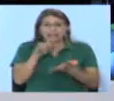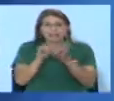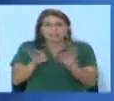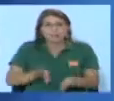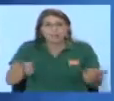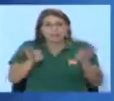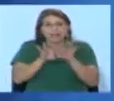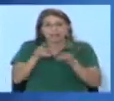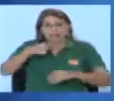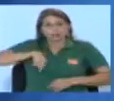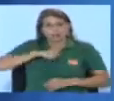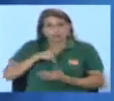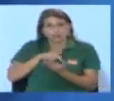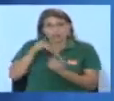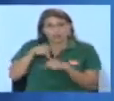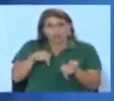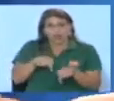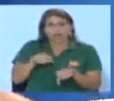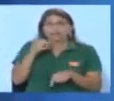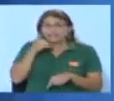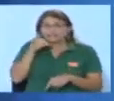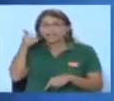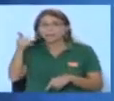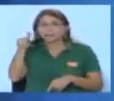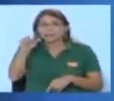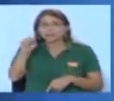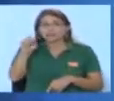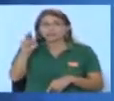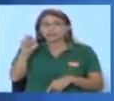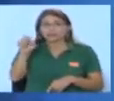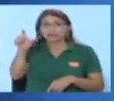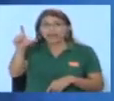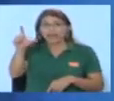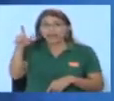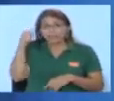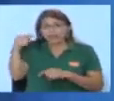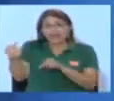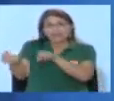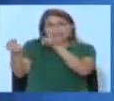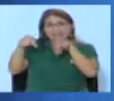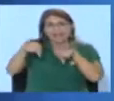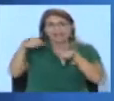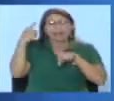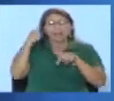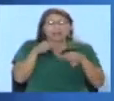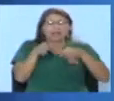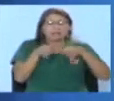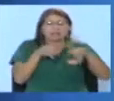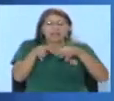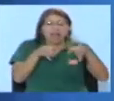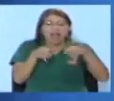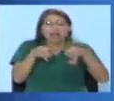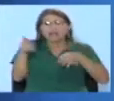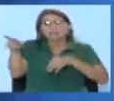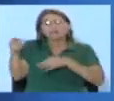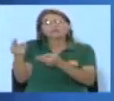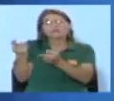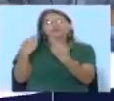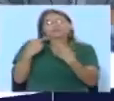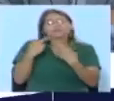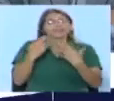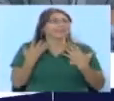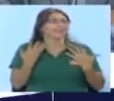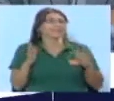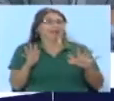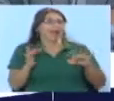a Sutel para que viniera y que explicara cuál era la propuesta que estaban planteando. Y lo que nos indicaron fue que ya no